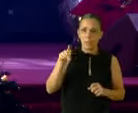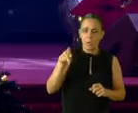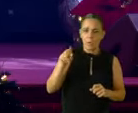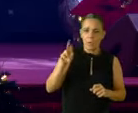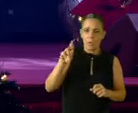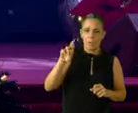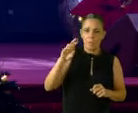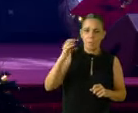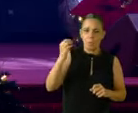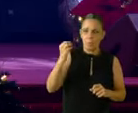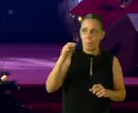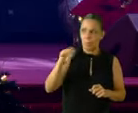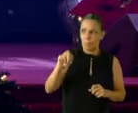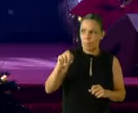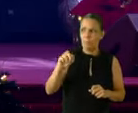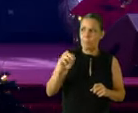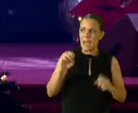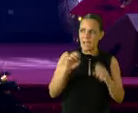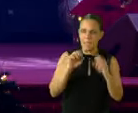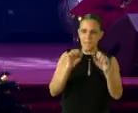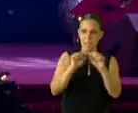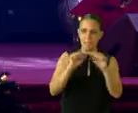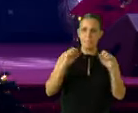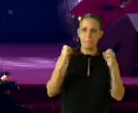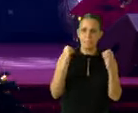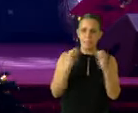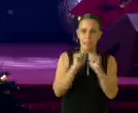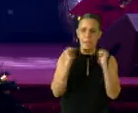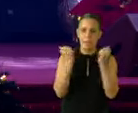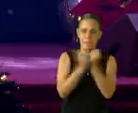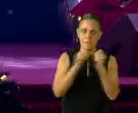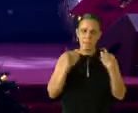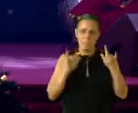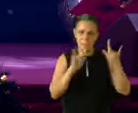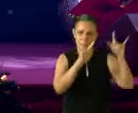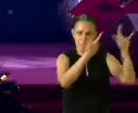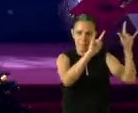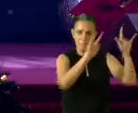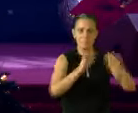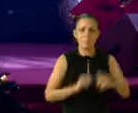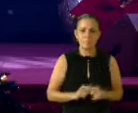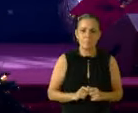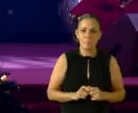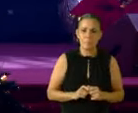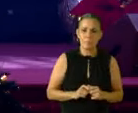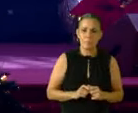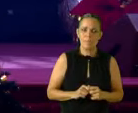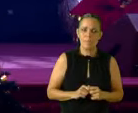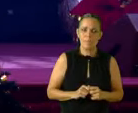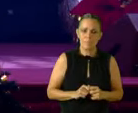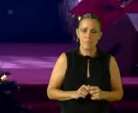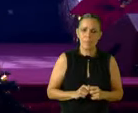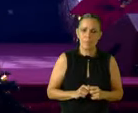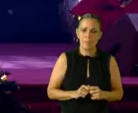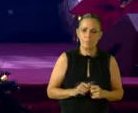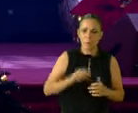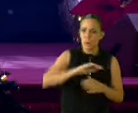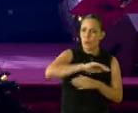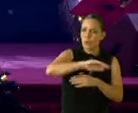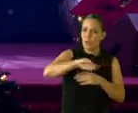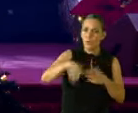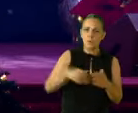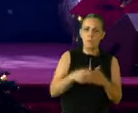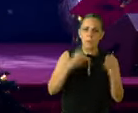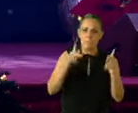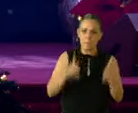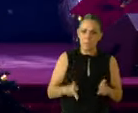de líderes, una de ellas pues no tenía pareja, pero tenías el Señor con ella. Y hermanos queridos, todo el mundo venía a